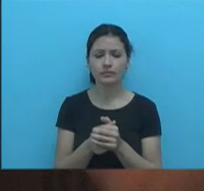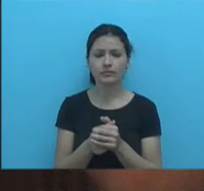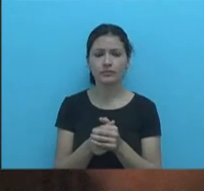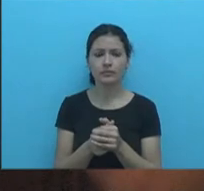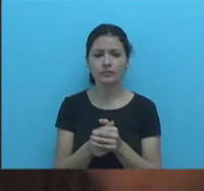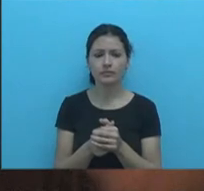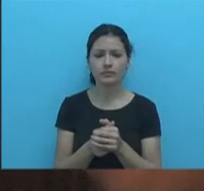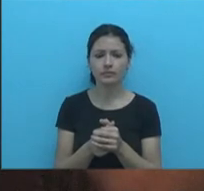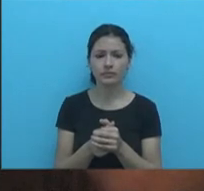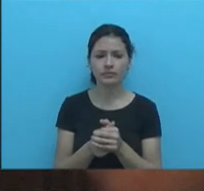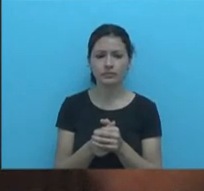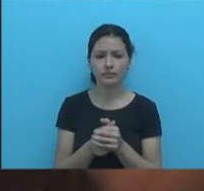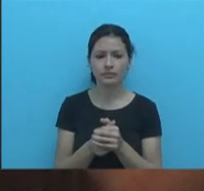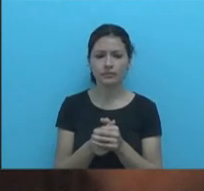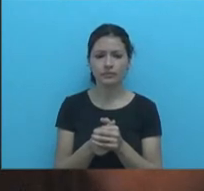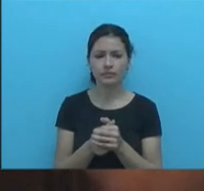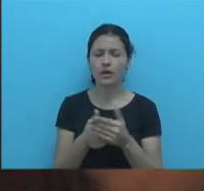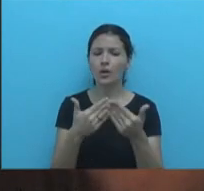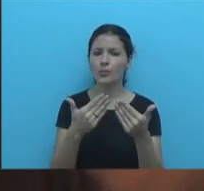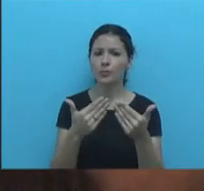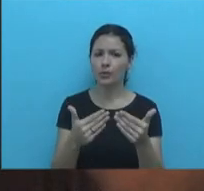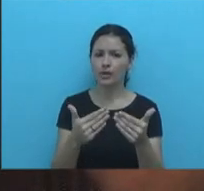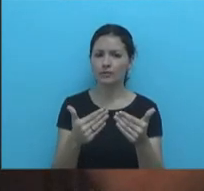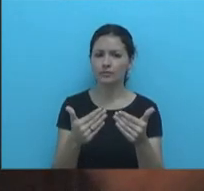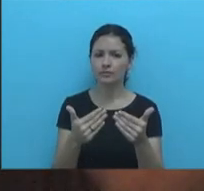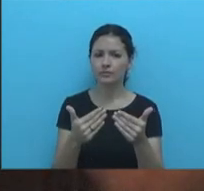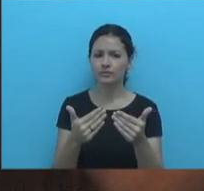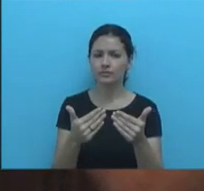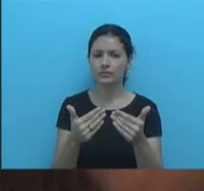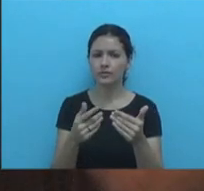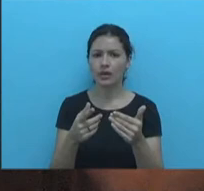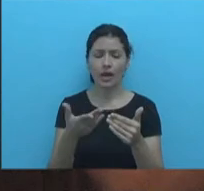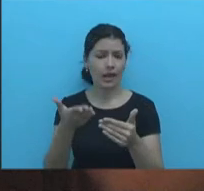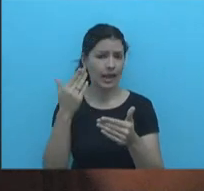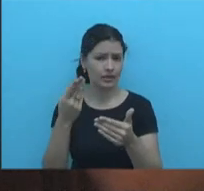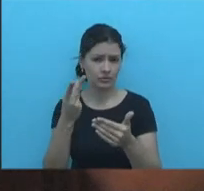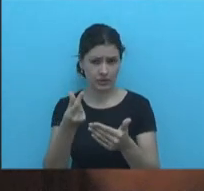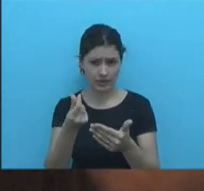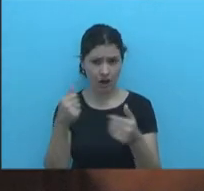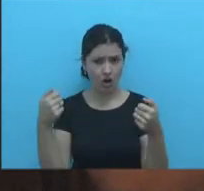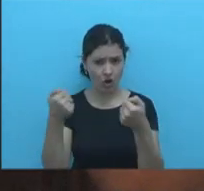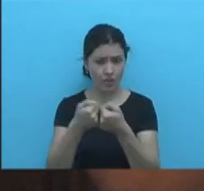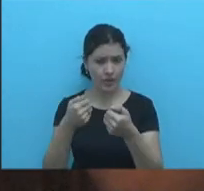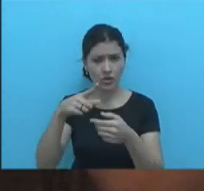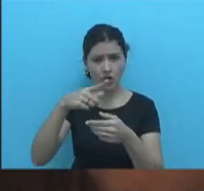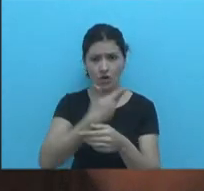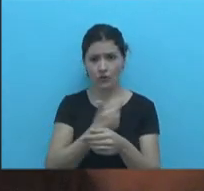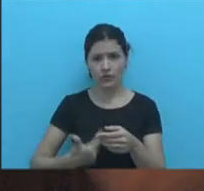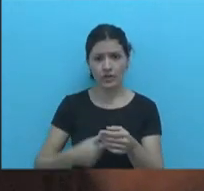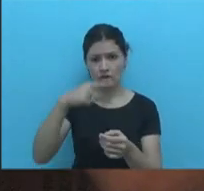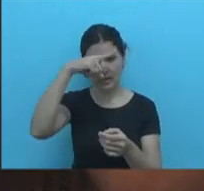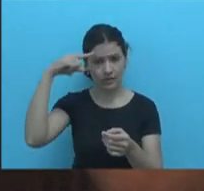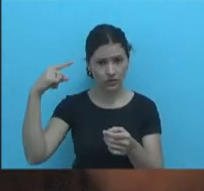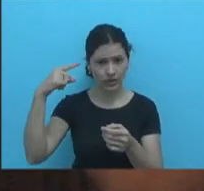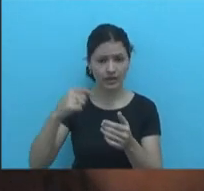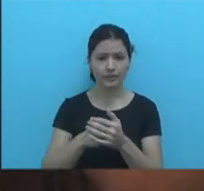Interamericano de Desarrollo a través de un convenio de préstamo suscripto con el Gobierno Nacional. Para las